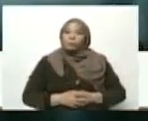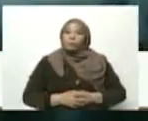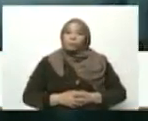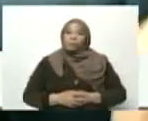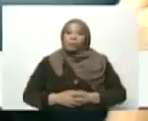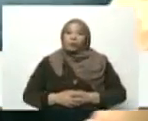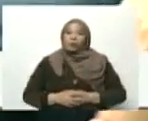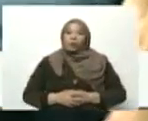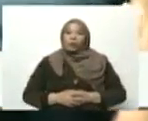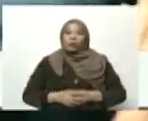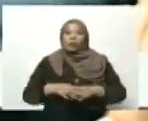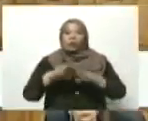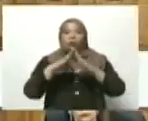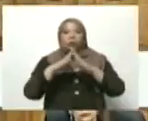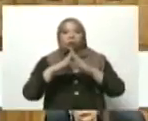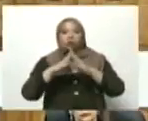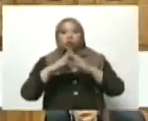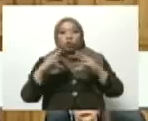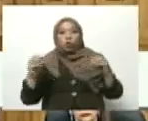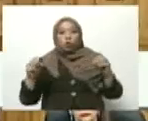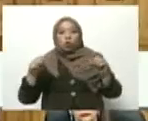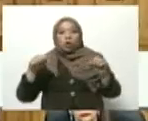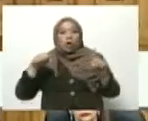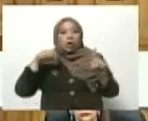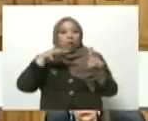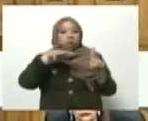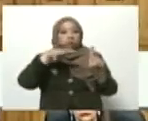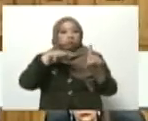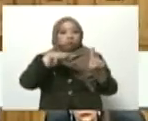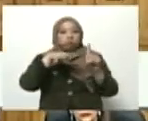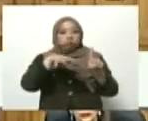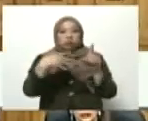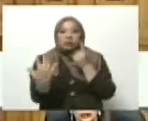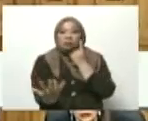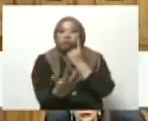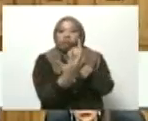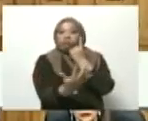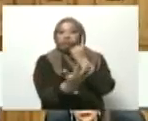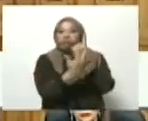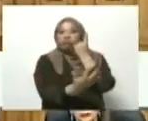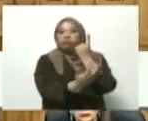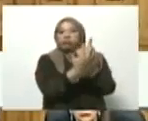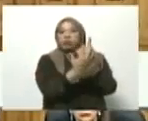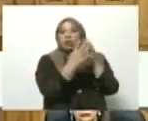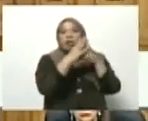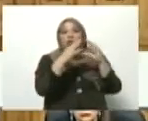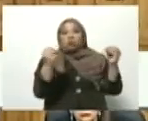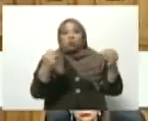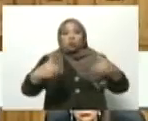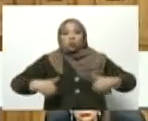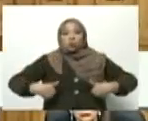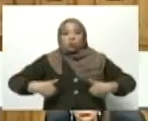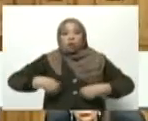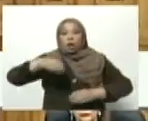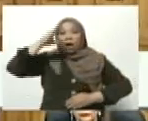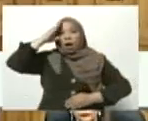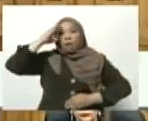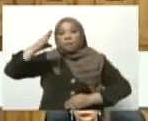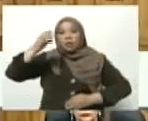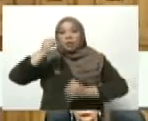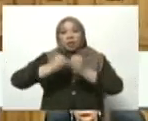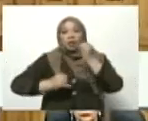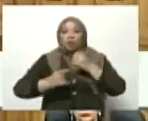Todas las agresiones de carácter económico, pero sobre todo militar, que ha sufrido Venezuela en los